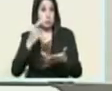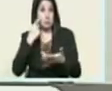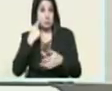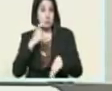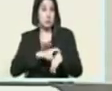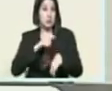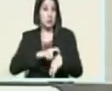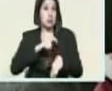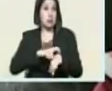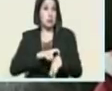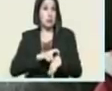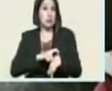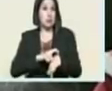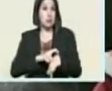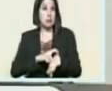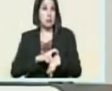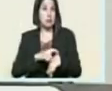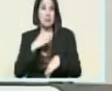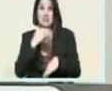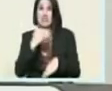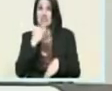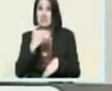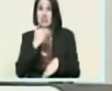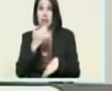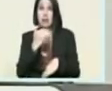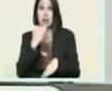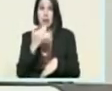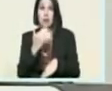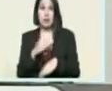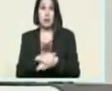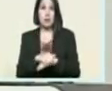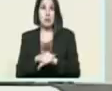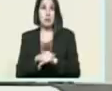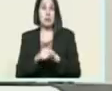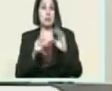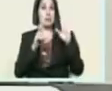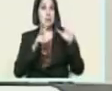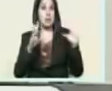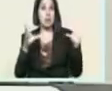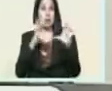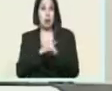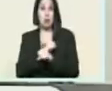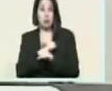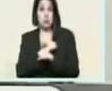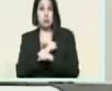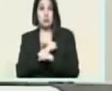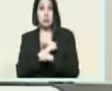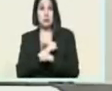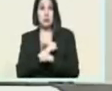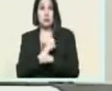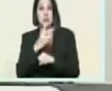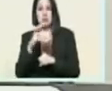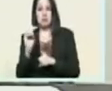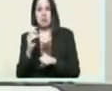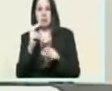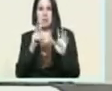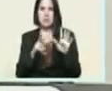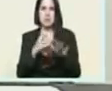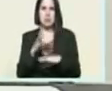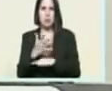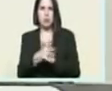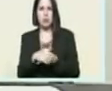Fíjense ustedes, son ya casi... Van a ser las 7 de la noche, un cuarto para las 7, 20 para las 7